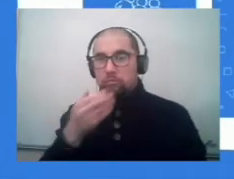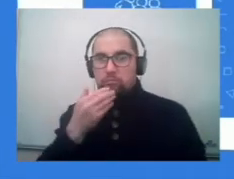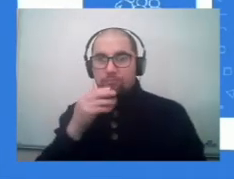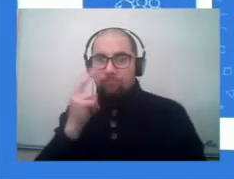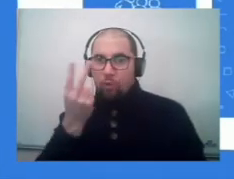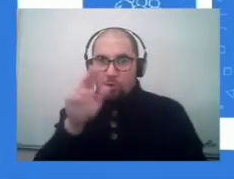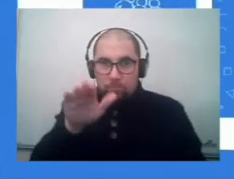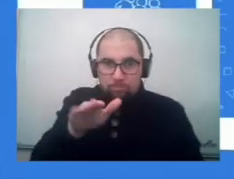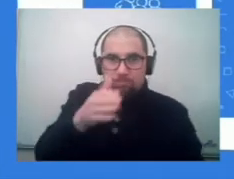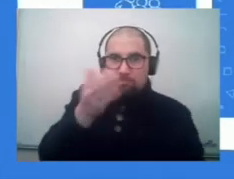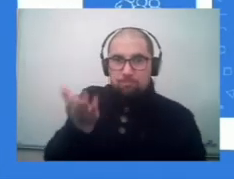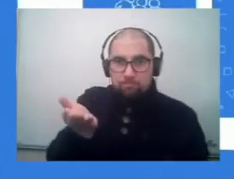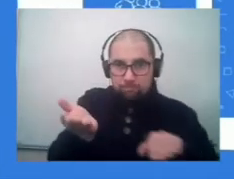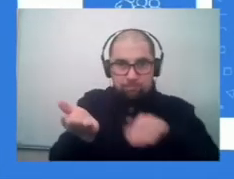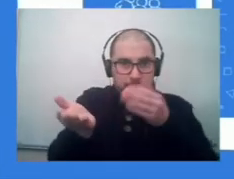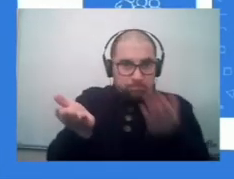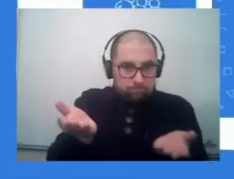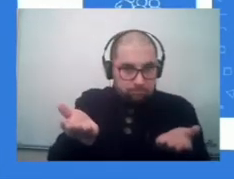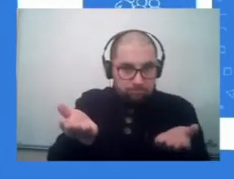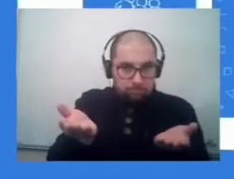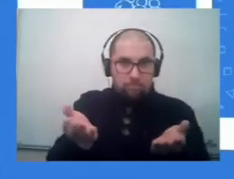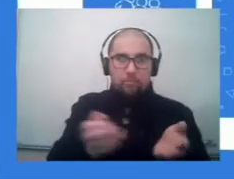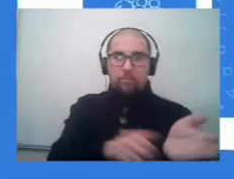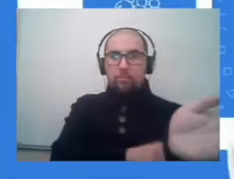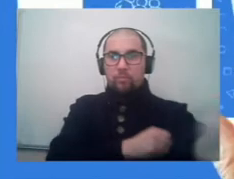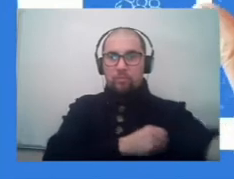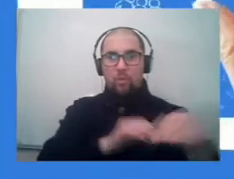También debe dar vuelta dos cartas.